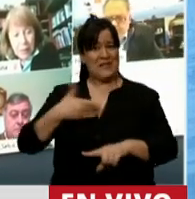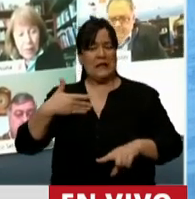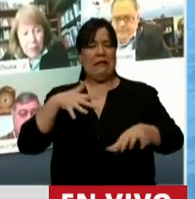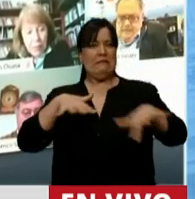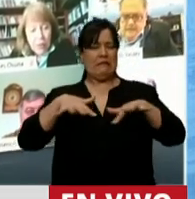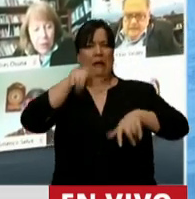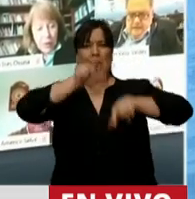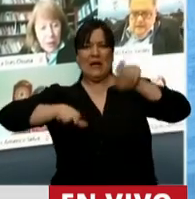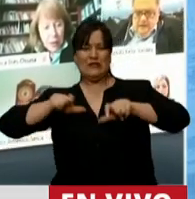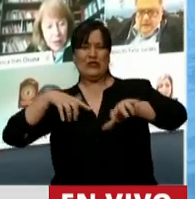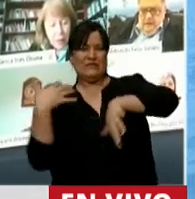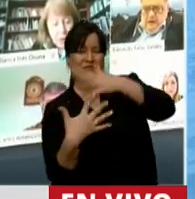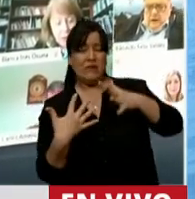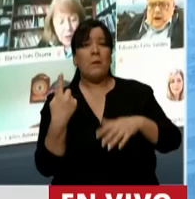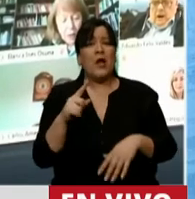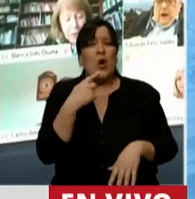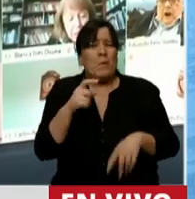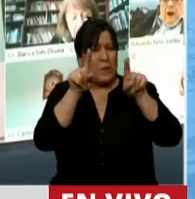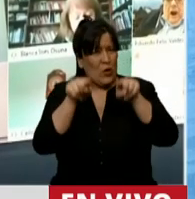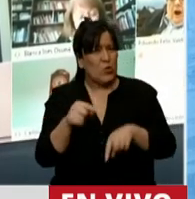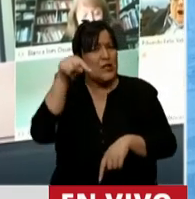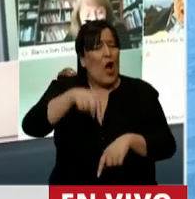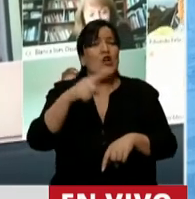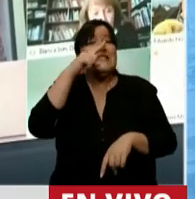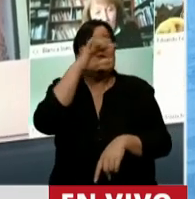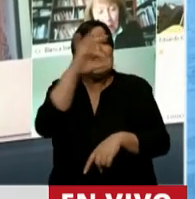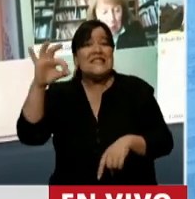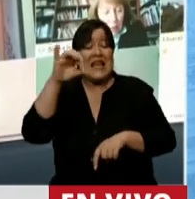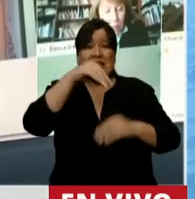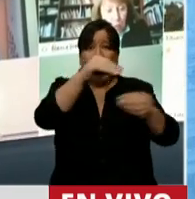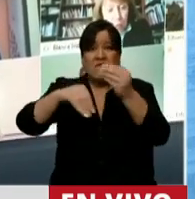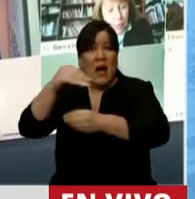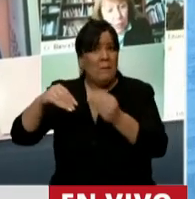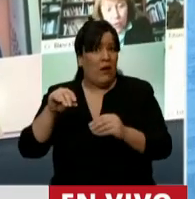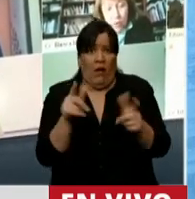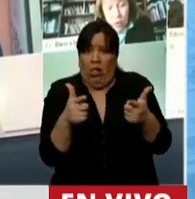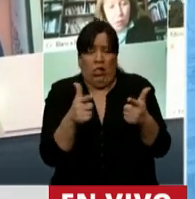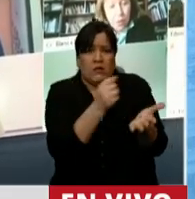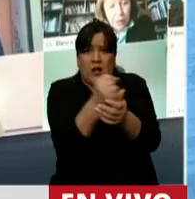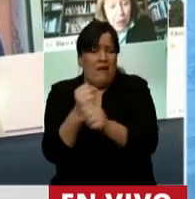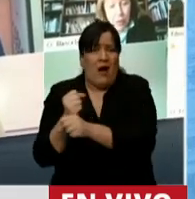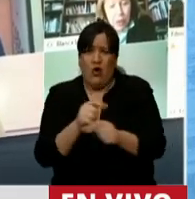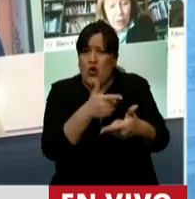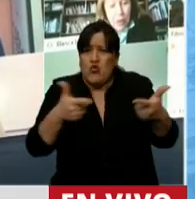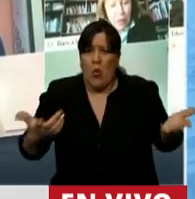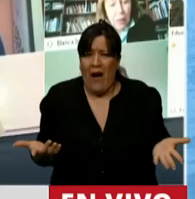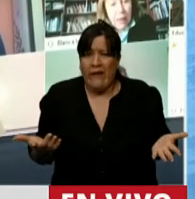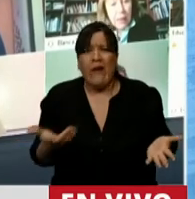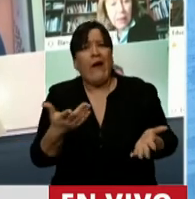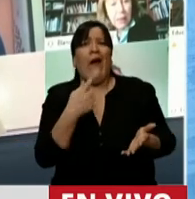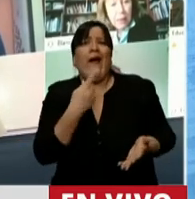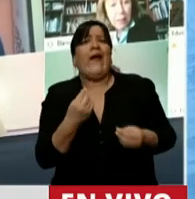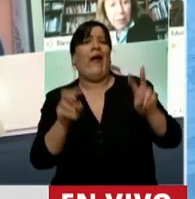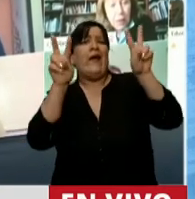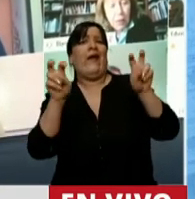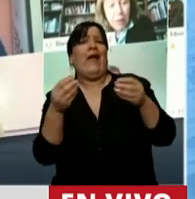yo me pregunto, hoy más de 700 familias han quedado sin su puesto de trabajo. ¿A qué título le